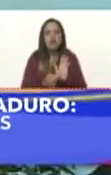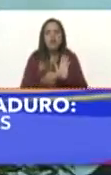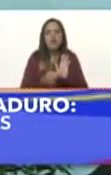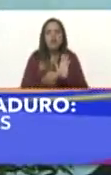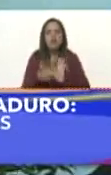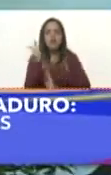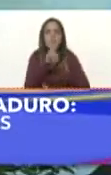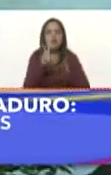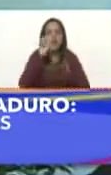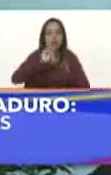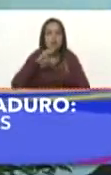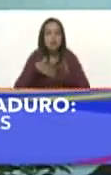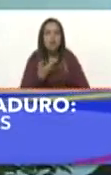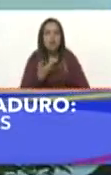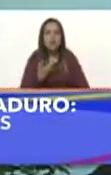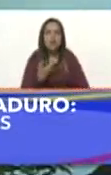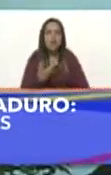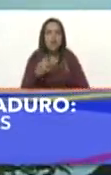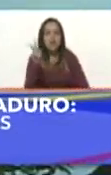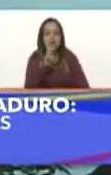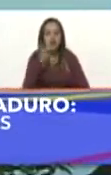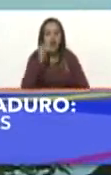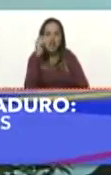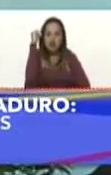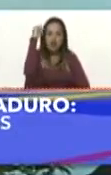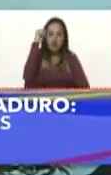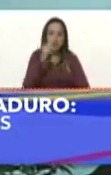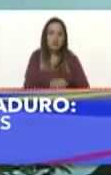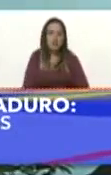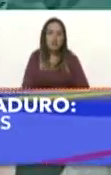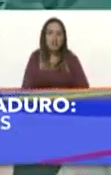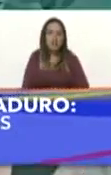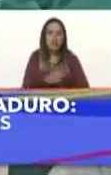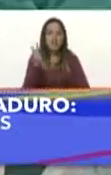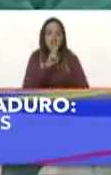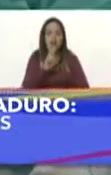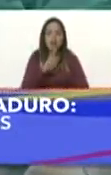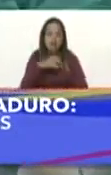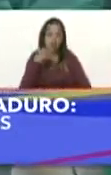sí puede, que Venezuela está triunfante y que Venezuela va a